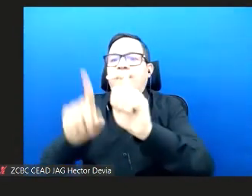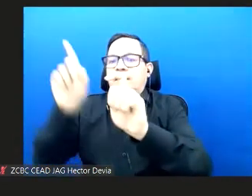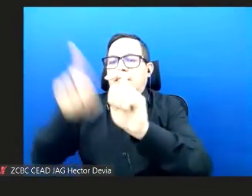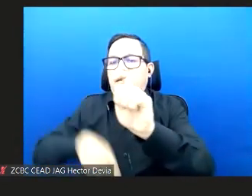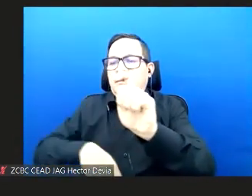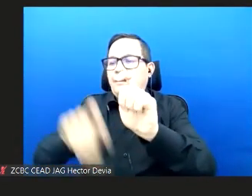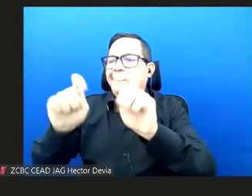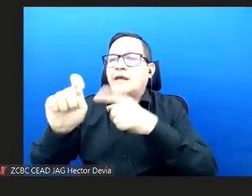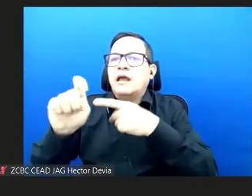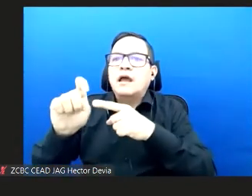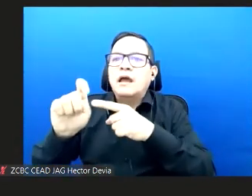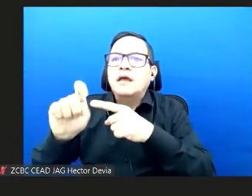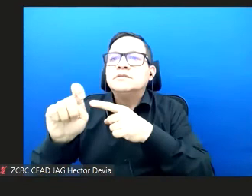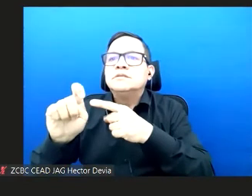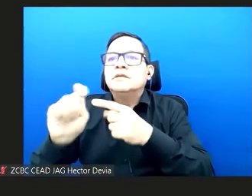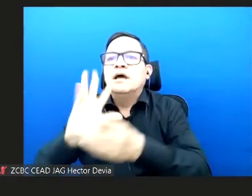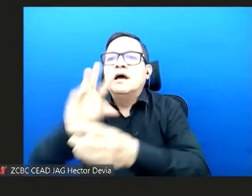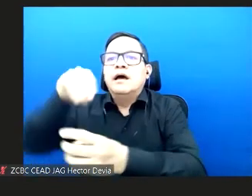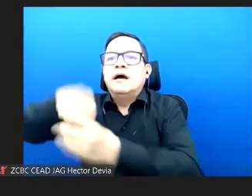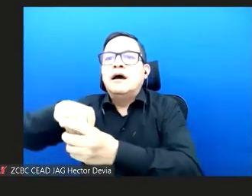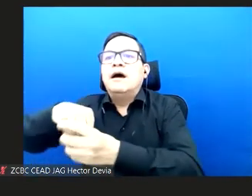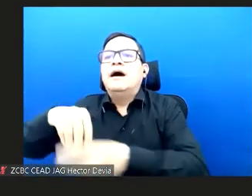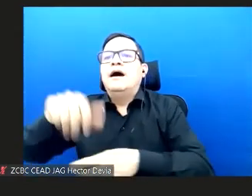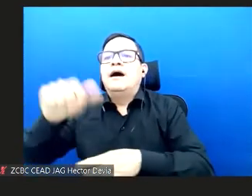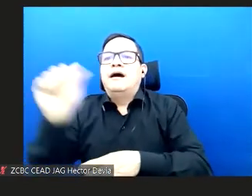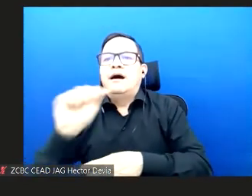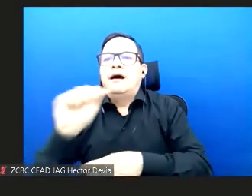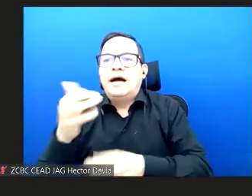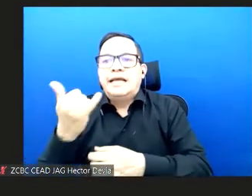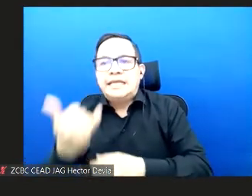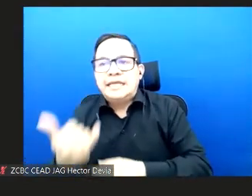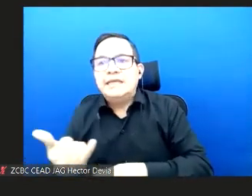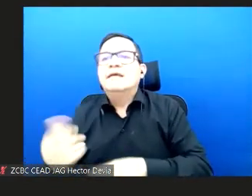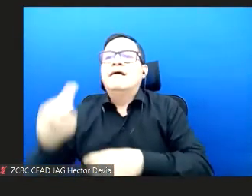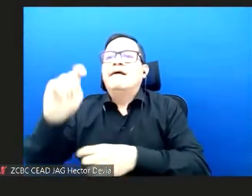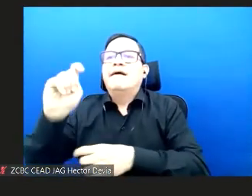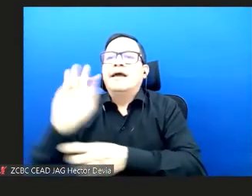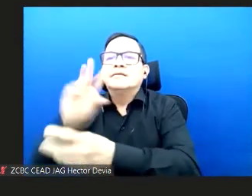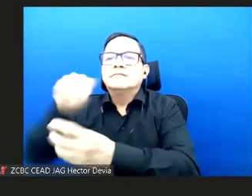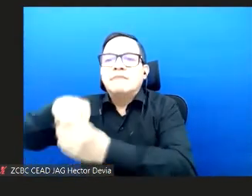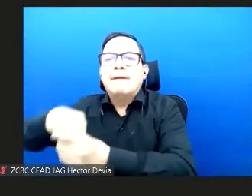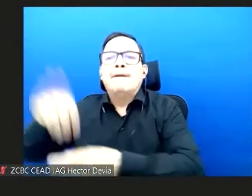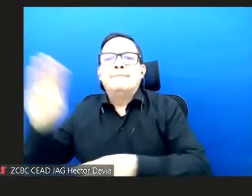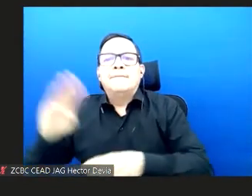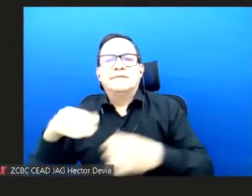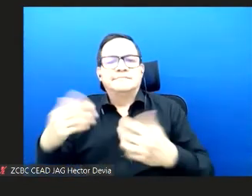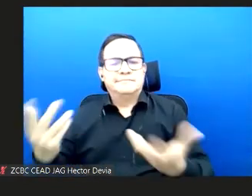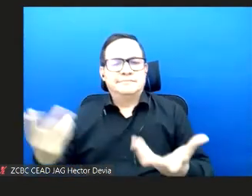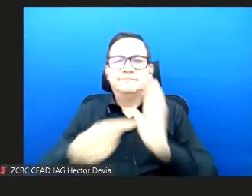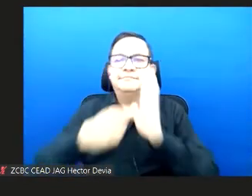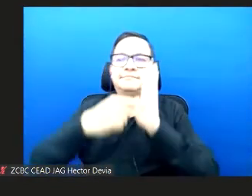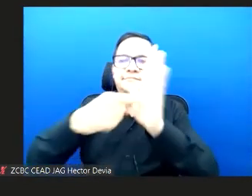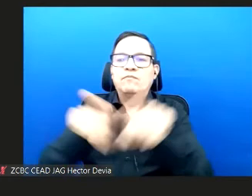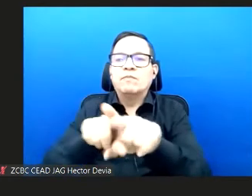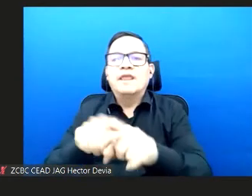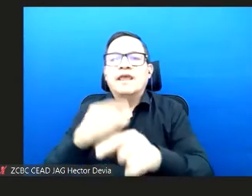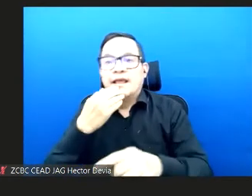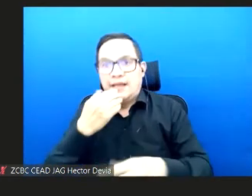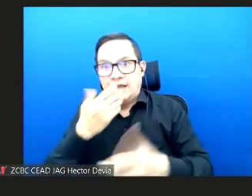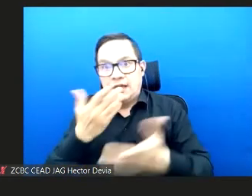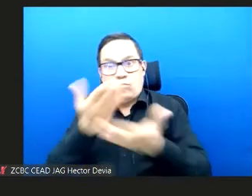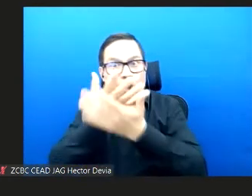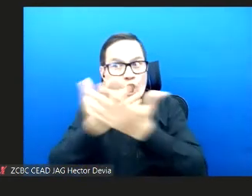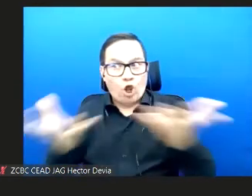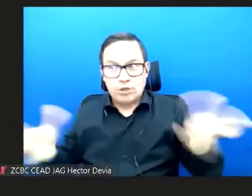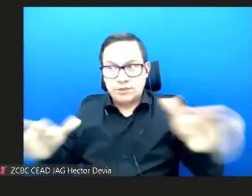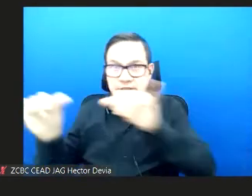B. ¿Sí? Veamos el ejemplo entonces para entenderlo un poco mejor. Cuando los dos conjuntos tienen elementos en común,